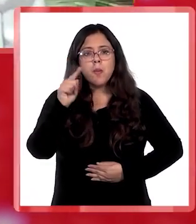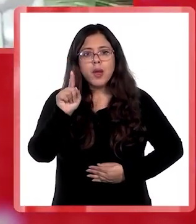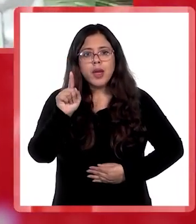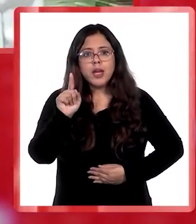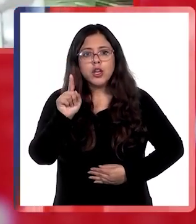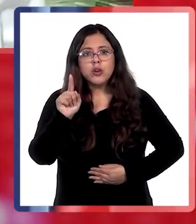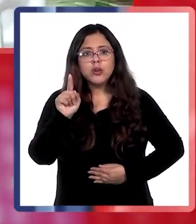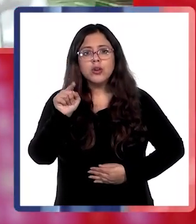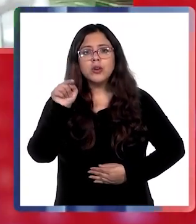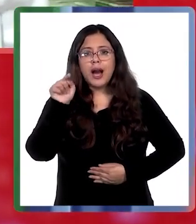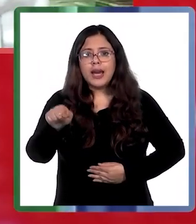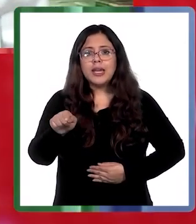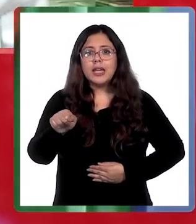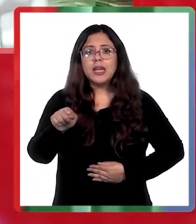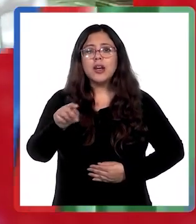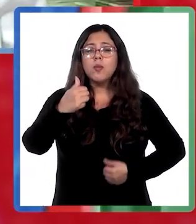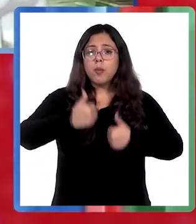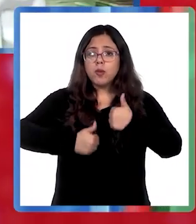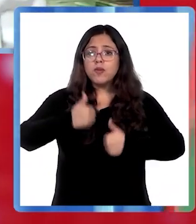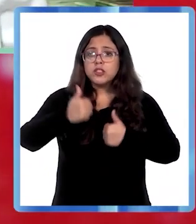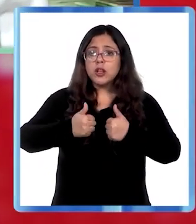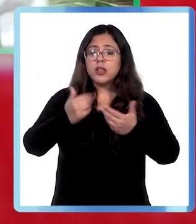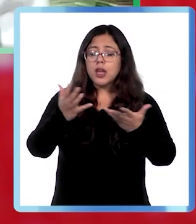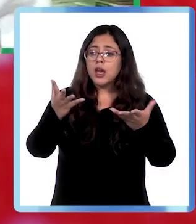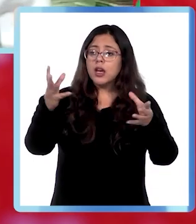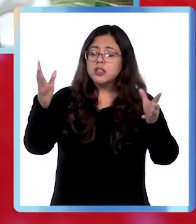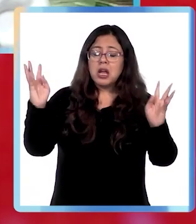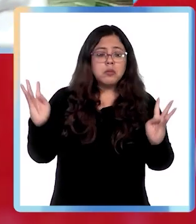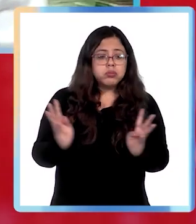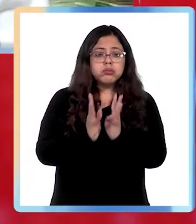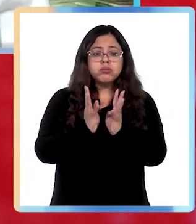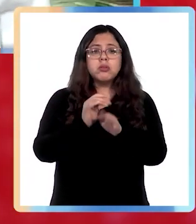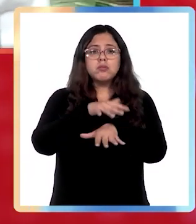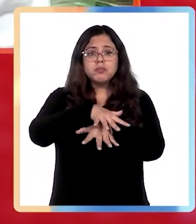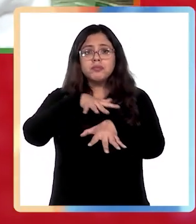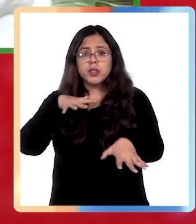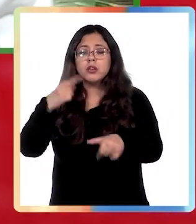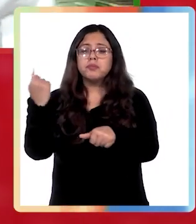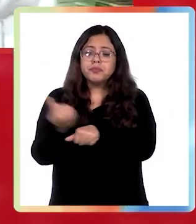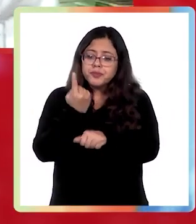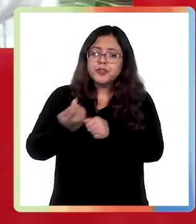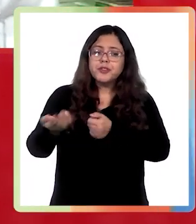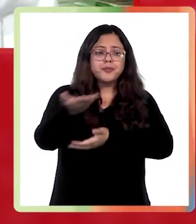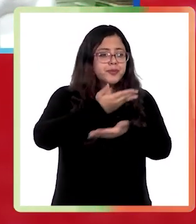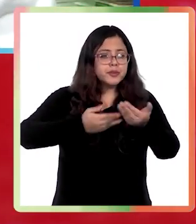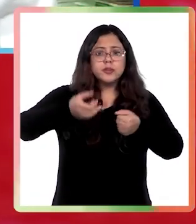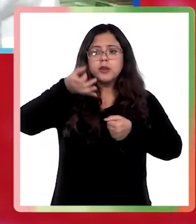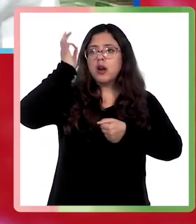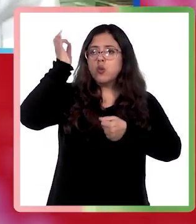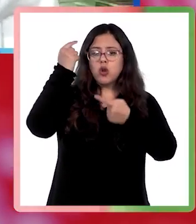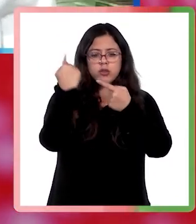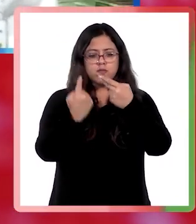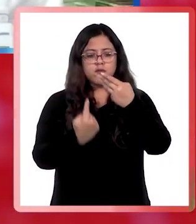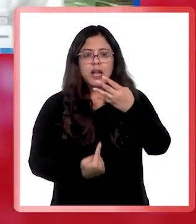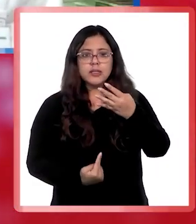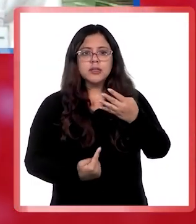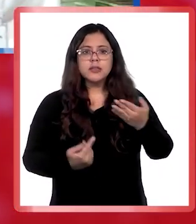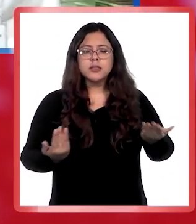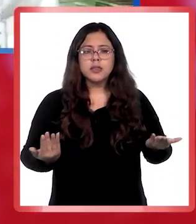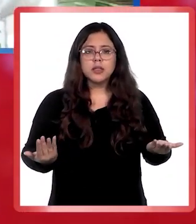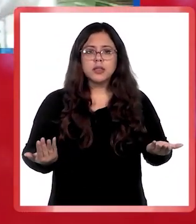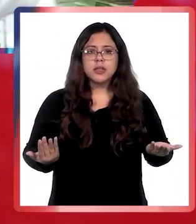como especialistas nos juntamos, conversamos, tenemos congresos, tenemos todo tipo de reuniones para estar al